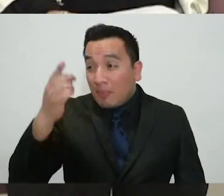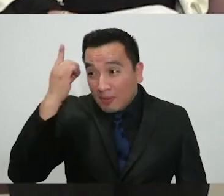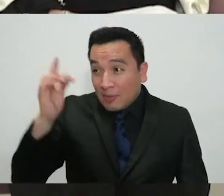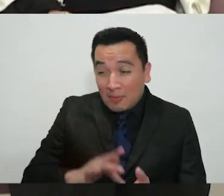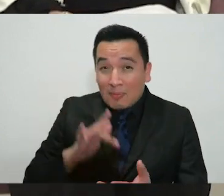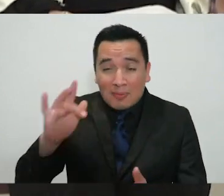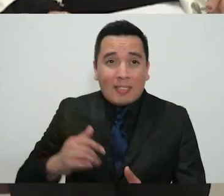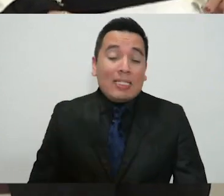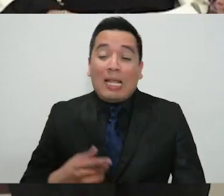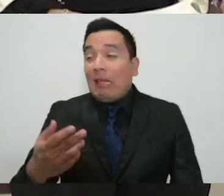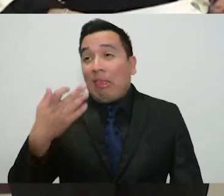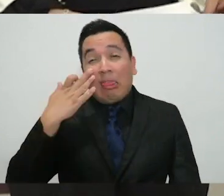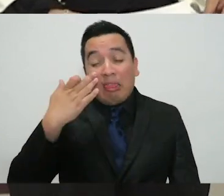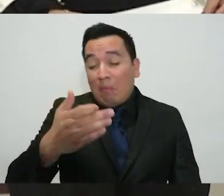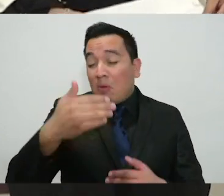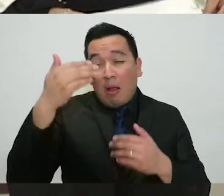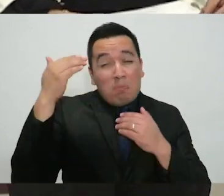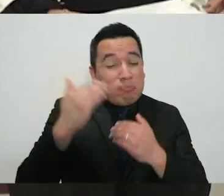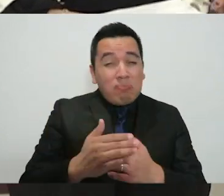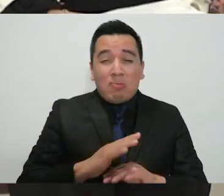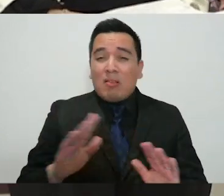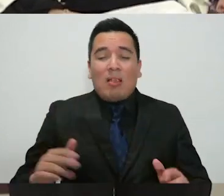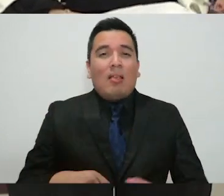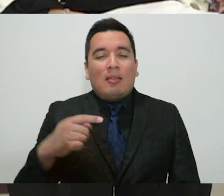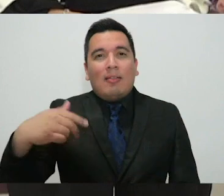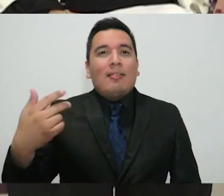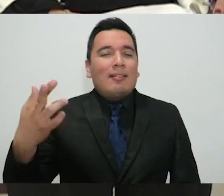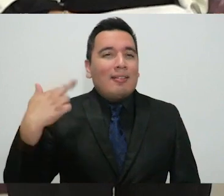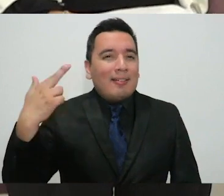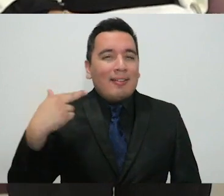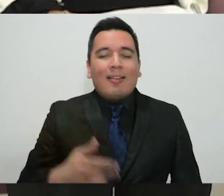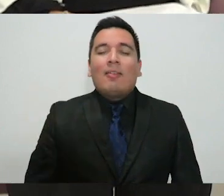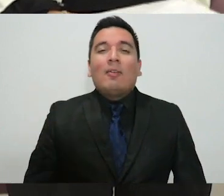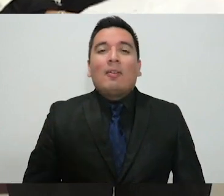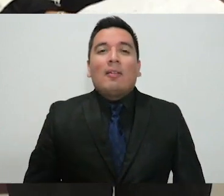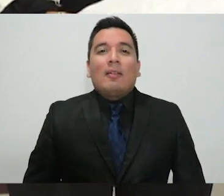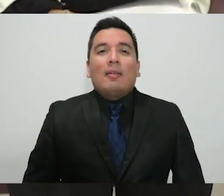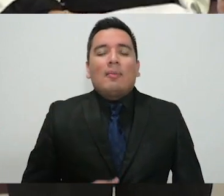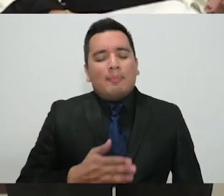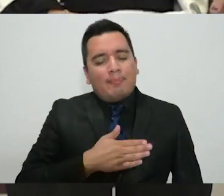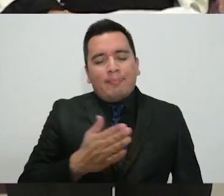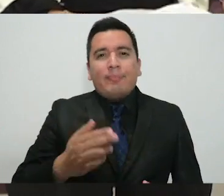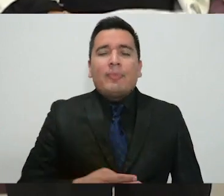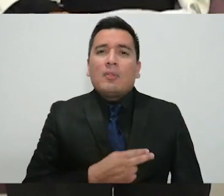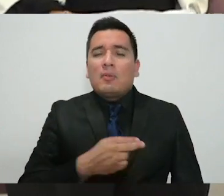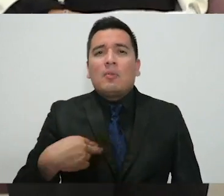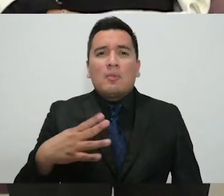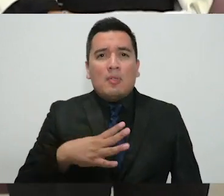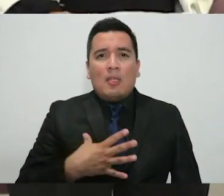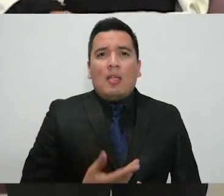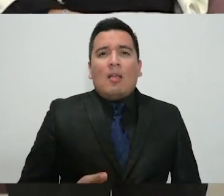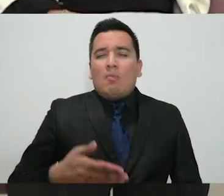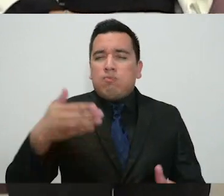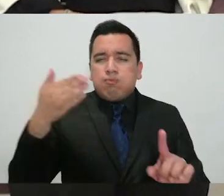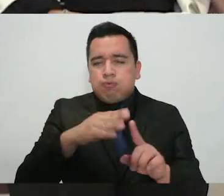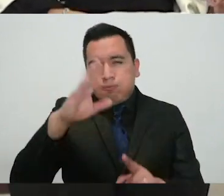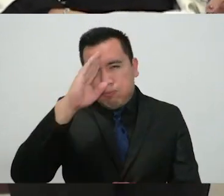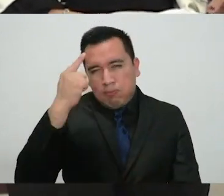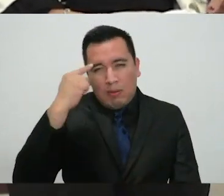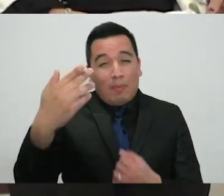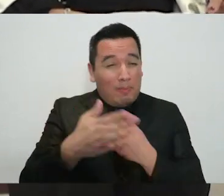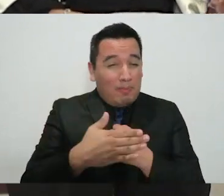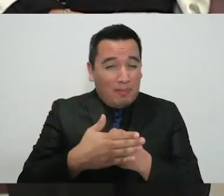gracias. Desgraciadamente se nos acabó el tiempo aquí en este programa de radio y bueno, pues ya tenemos agenda pendiente para la